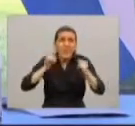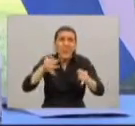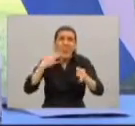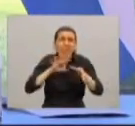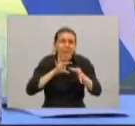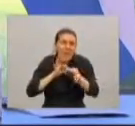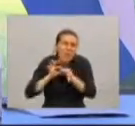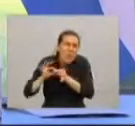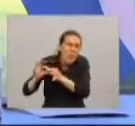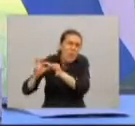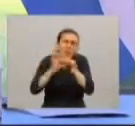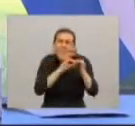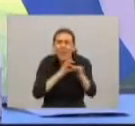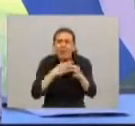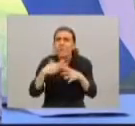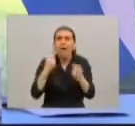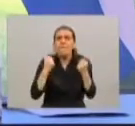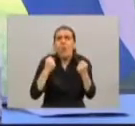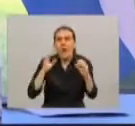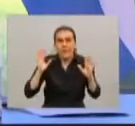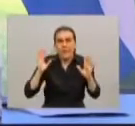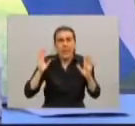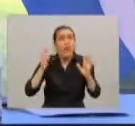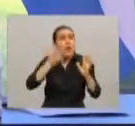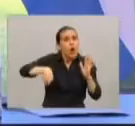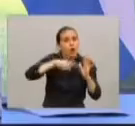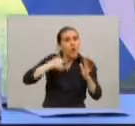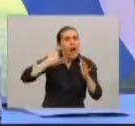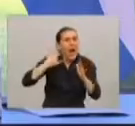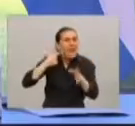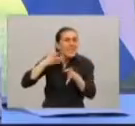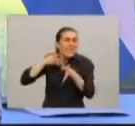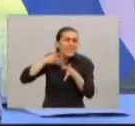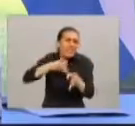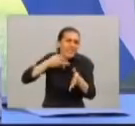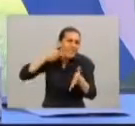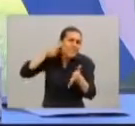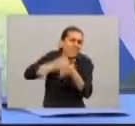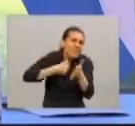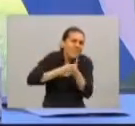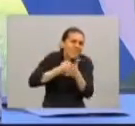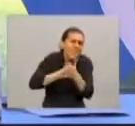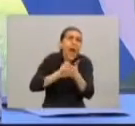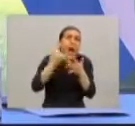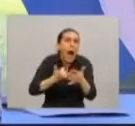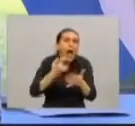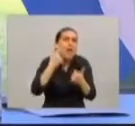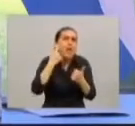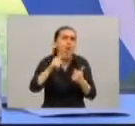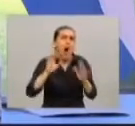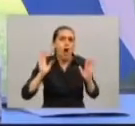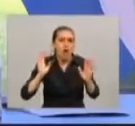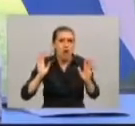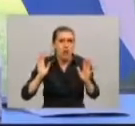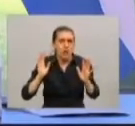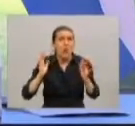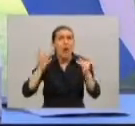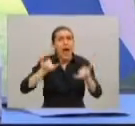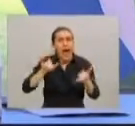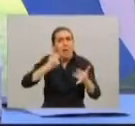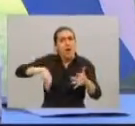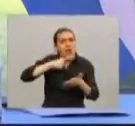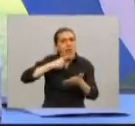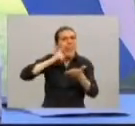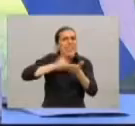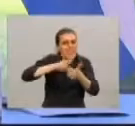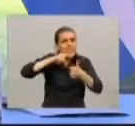bien usted lo marcaba, entonces el ojo puesto en el día a día y también en lo que va a hacer hincapié en el